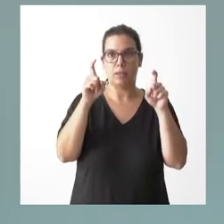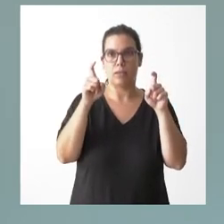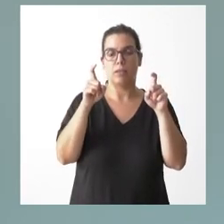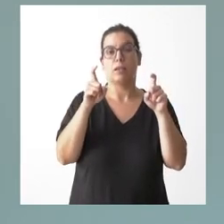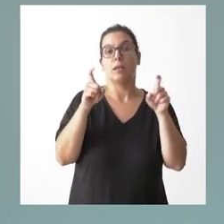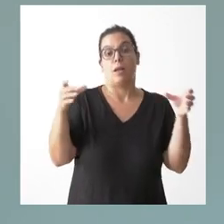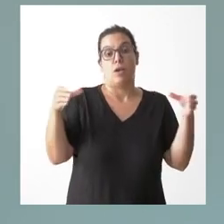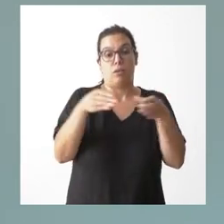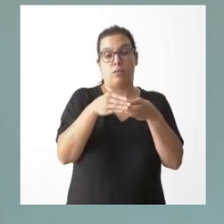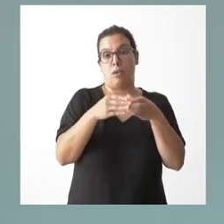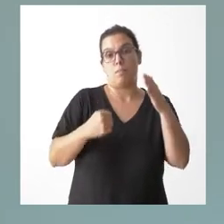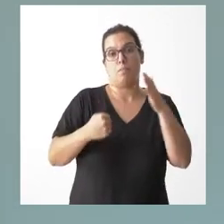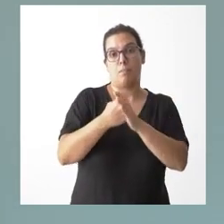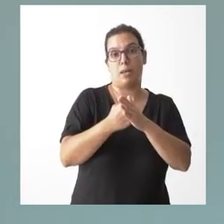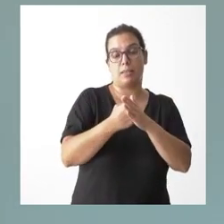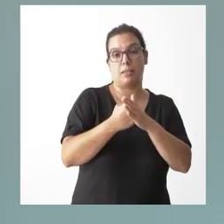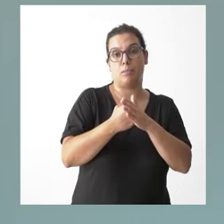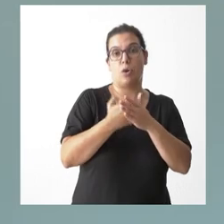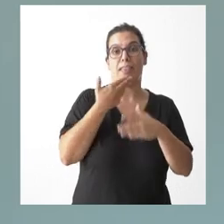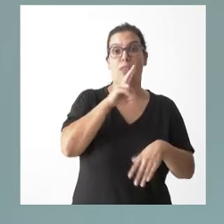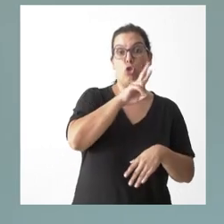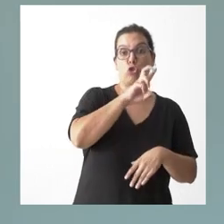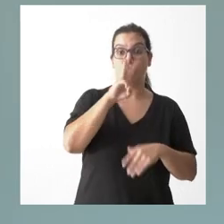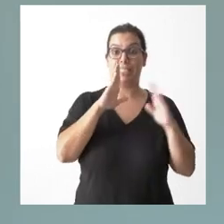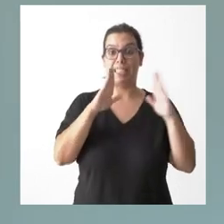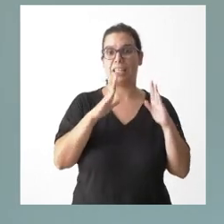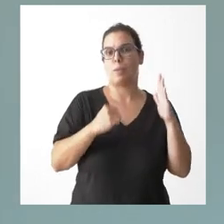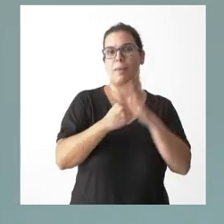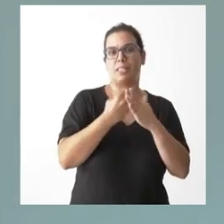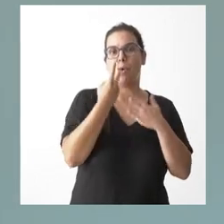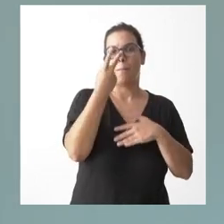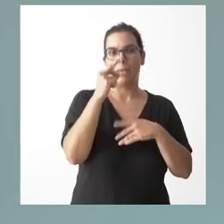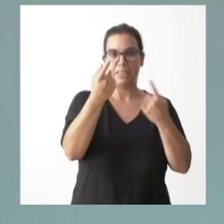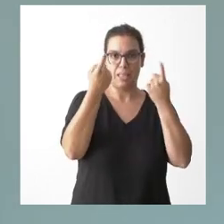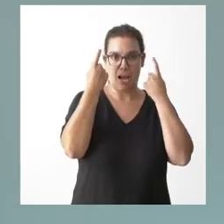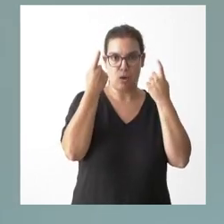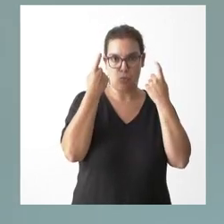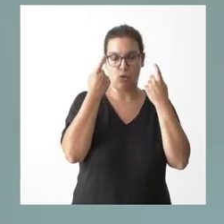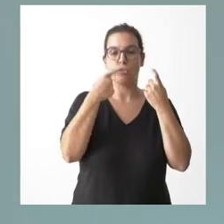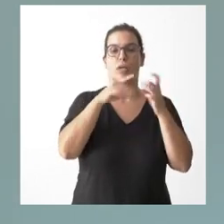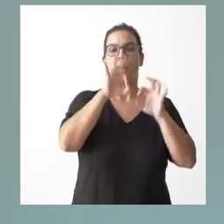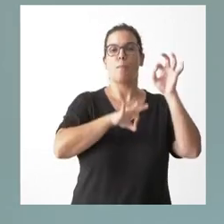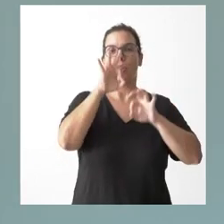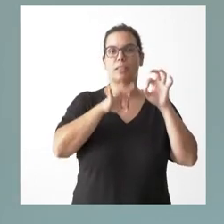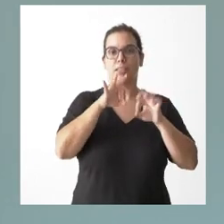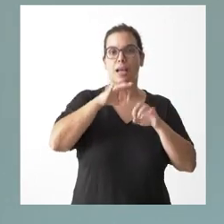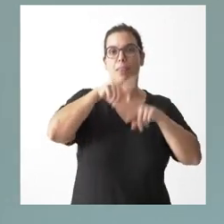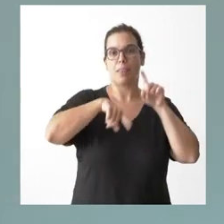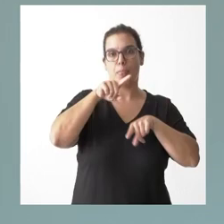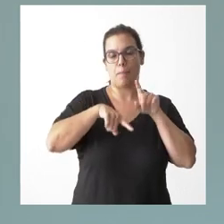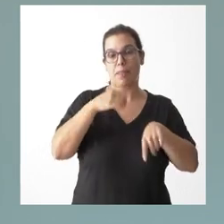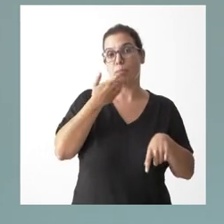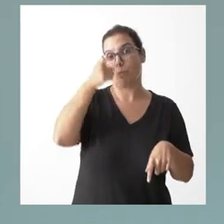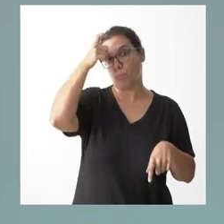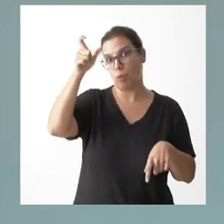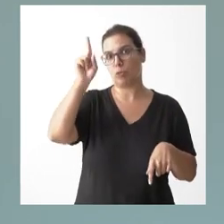alumnos en estas unidades de 2-3 años. Hemos establecido distintas ratios en virtud de la zona rural, que también con 3 niños pues puedes